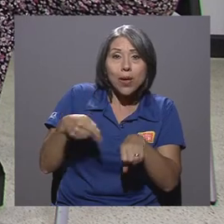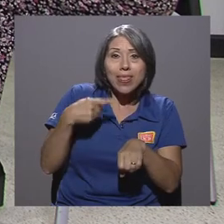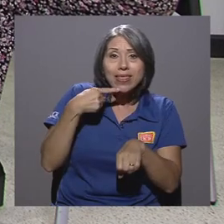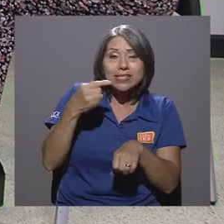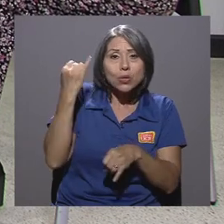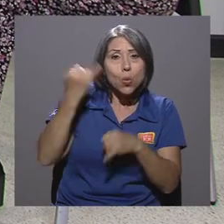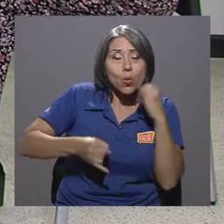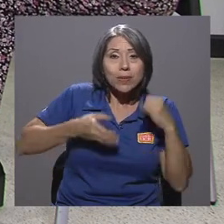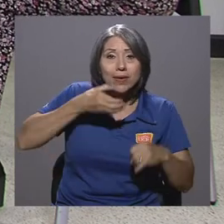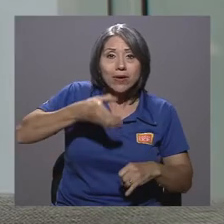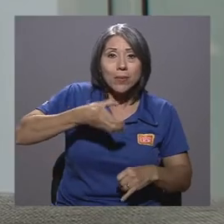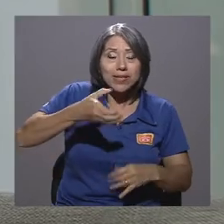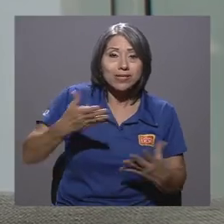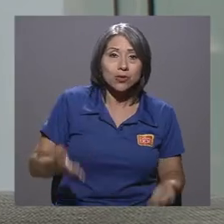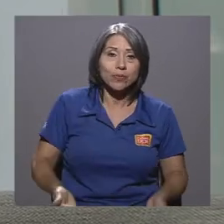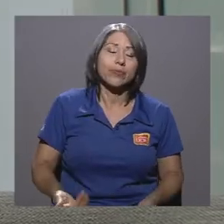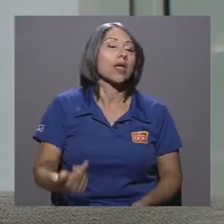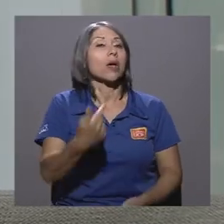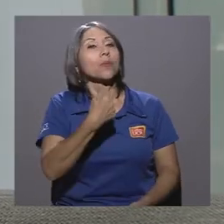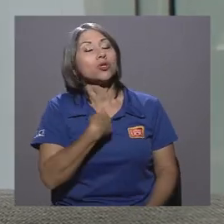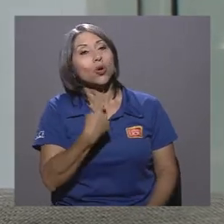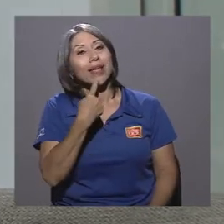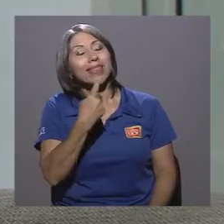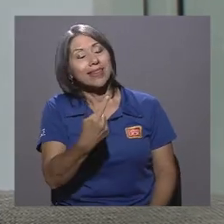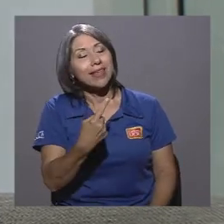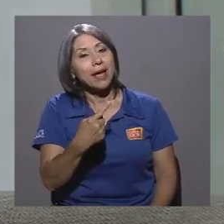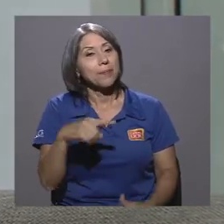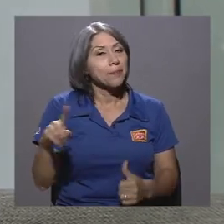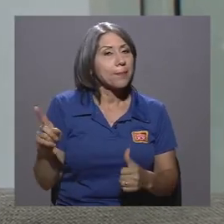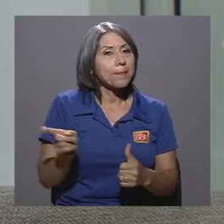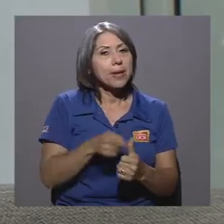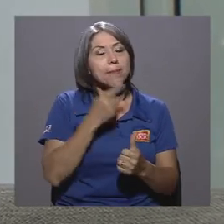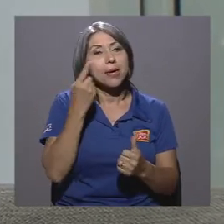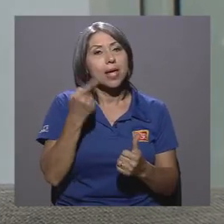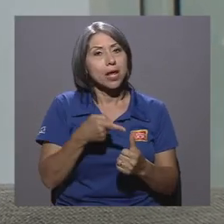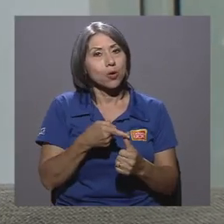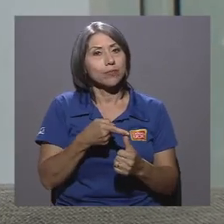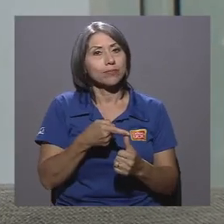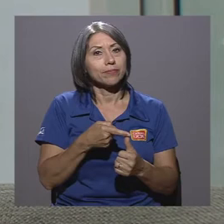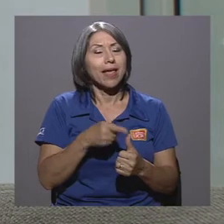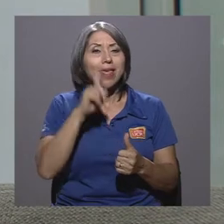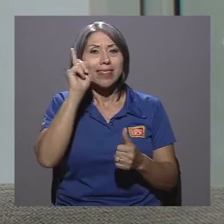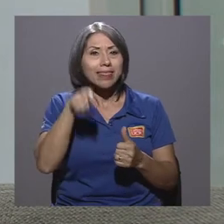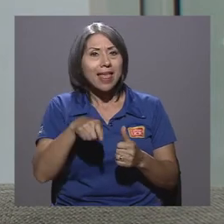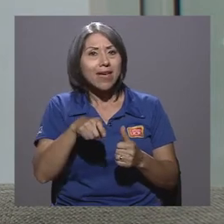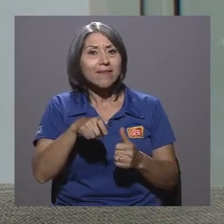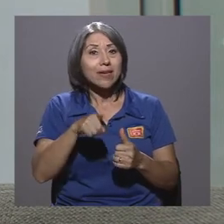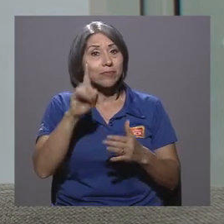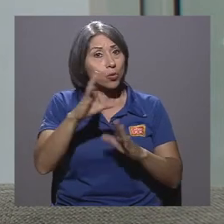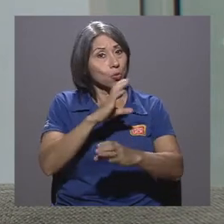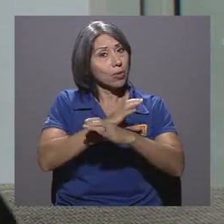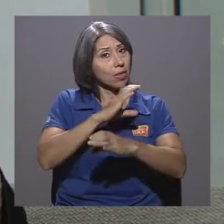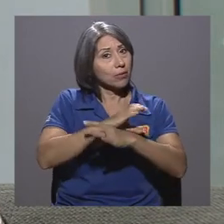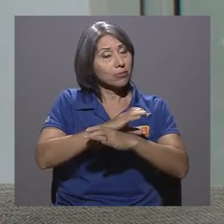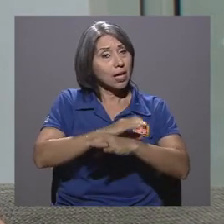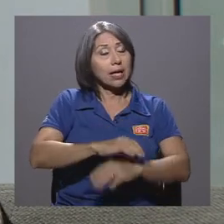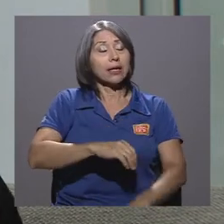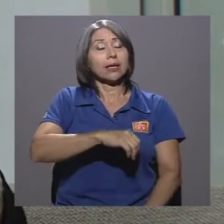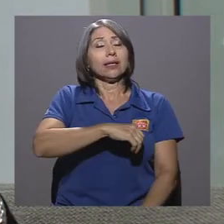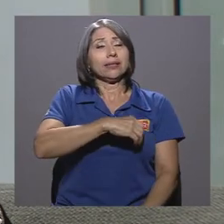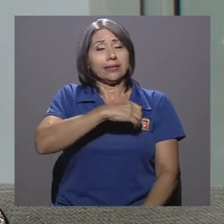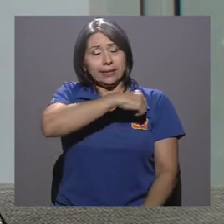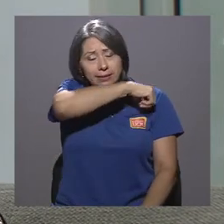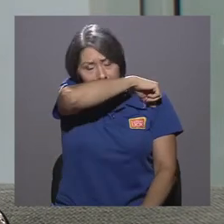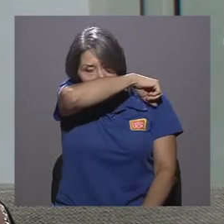una última recomendación. Pues yo lo que diría, lo primero es protocolo de todos estornudo, lavado de manos. El tema de